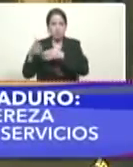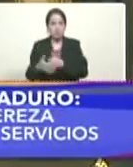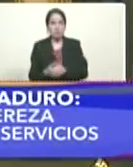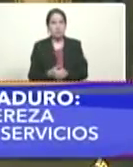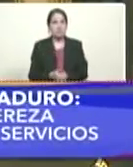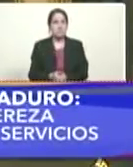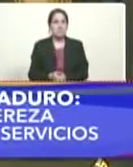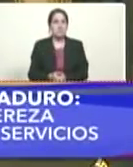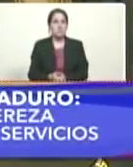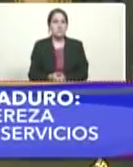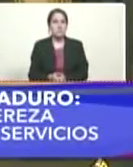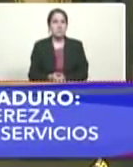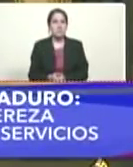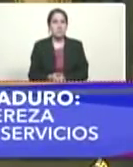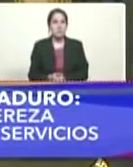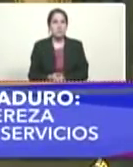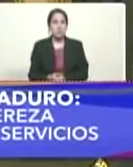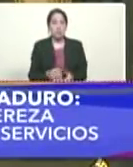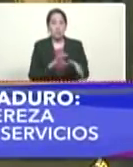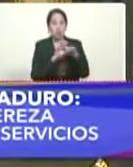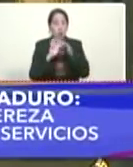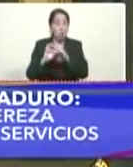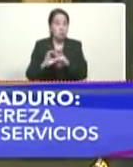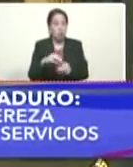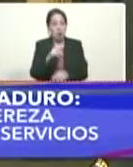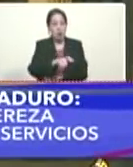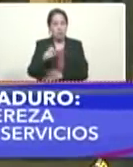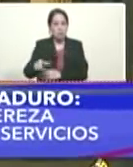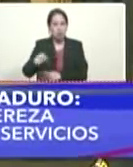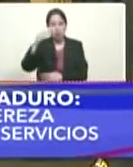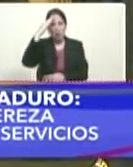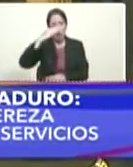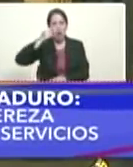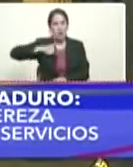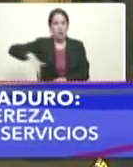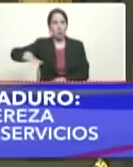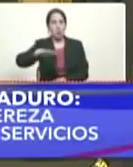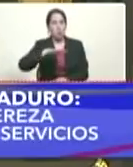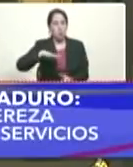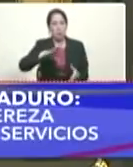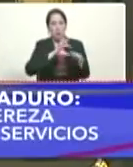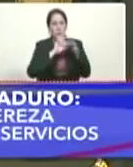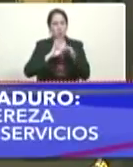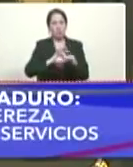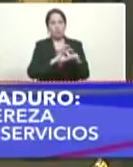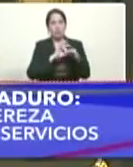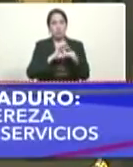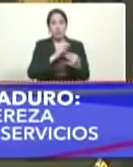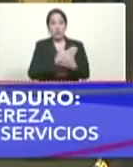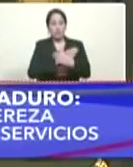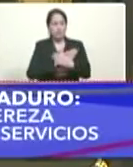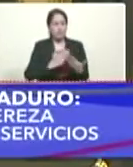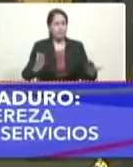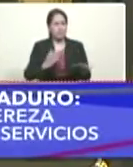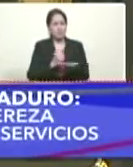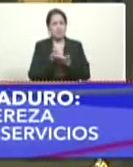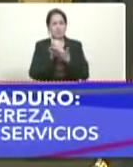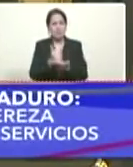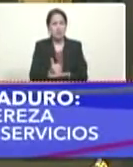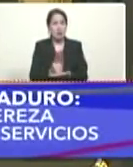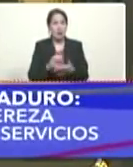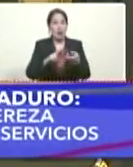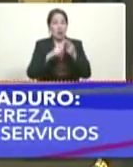orientación central en unión cívico-militar para seguir garantizando la paz